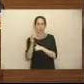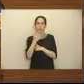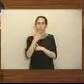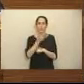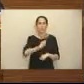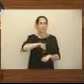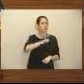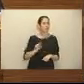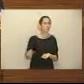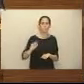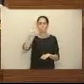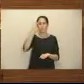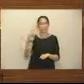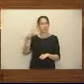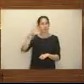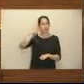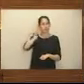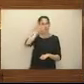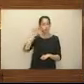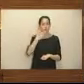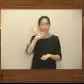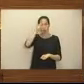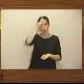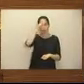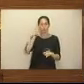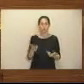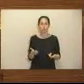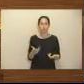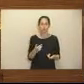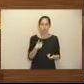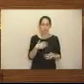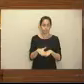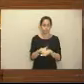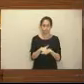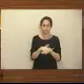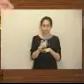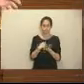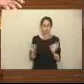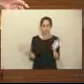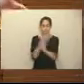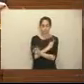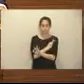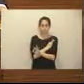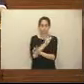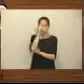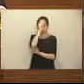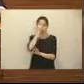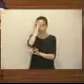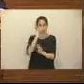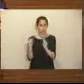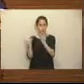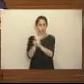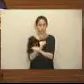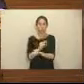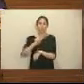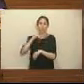la que se hace en otros países, como en Alemania, y yo siento discrepar en esto también. En primer lugar, los datos que refleja el